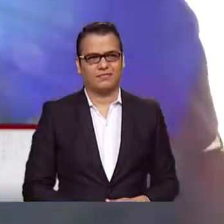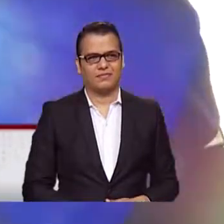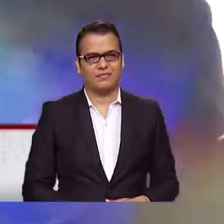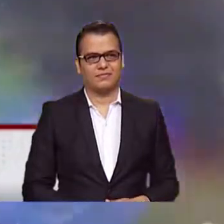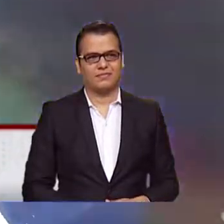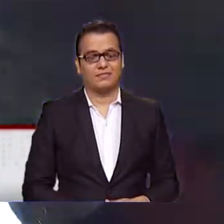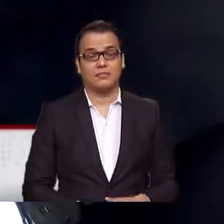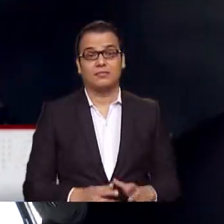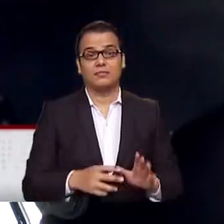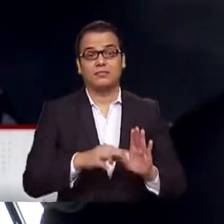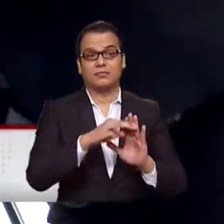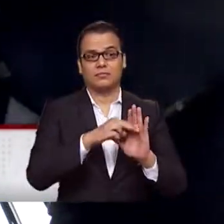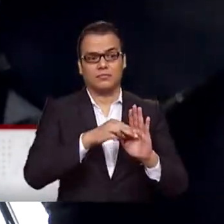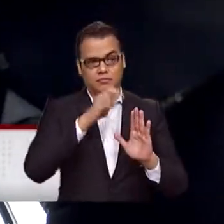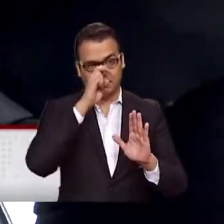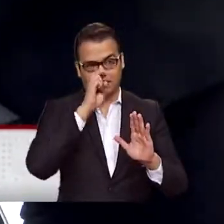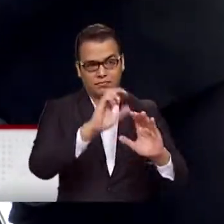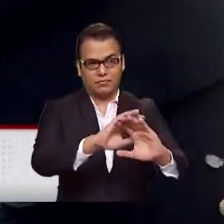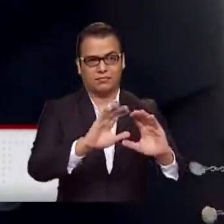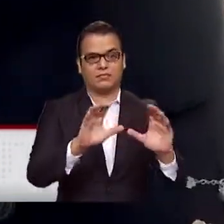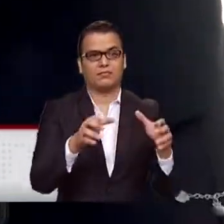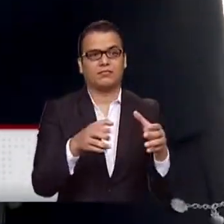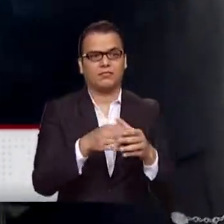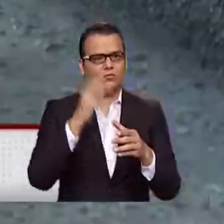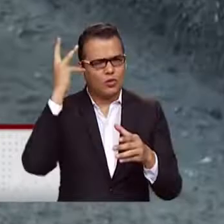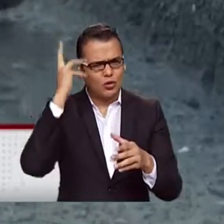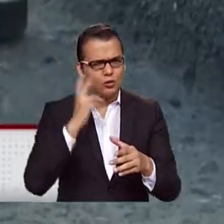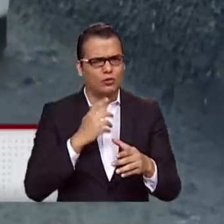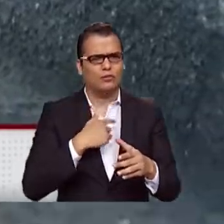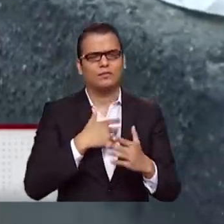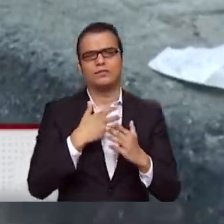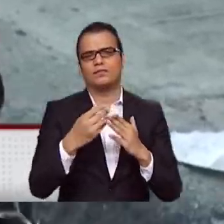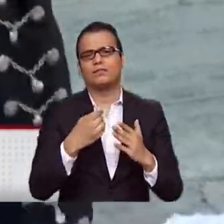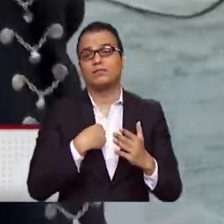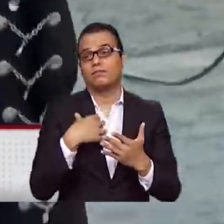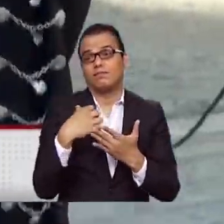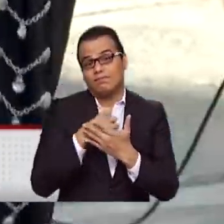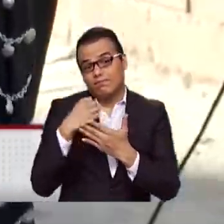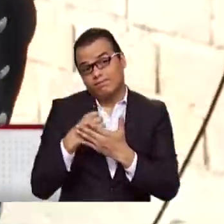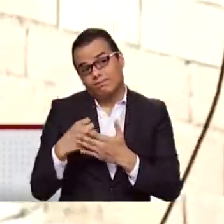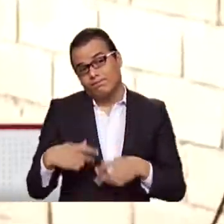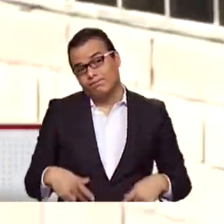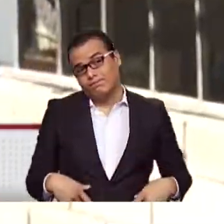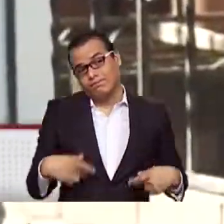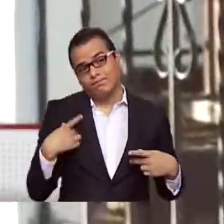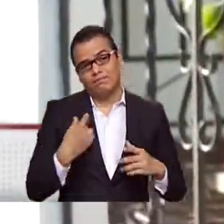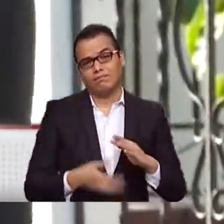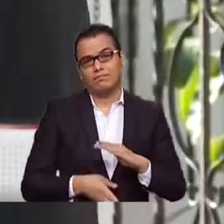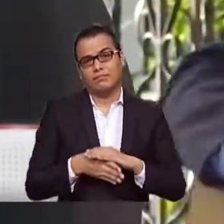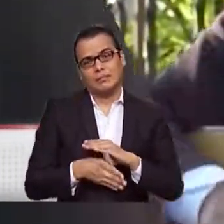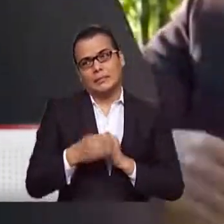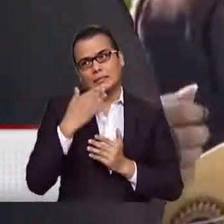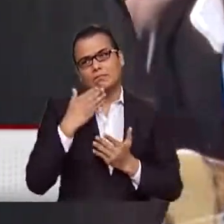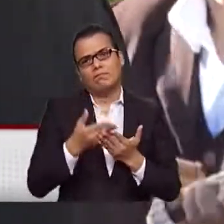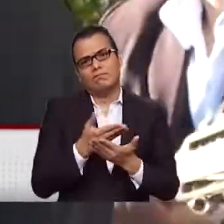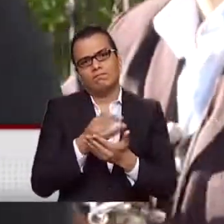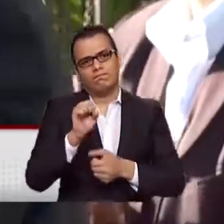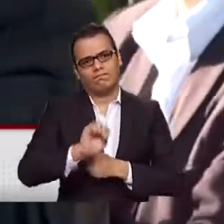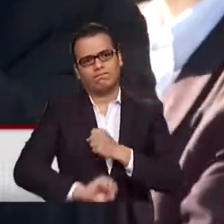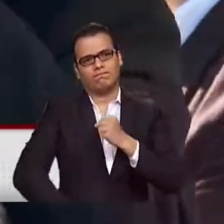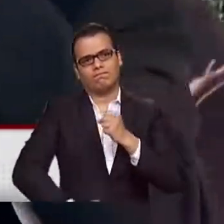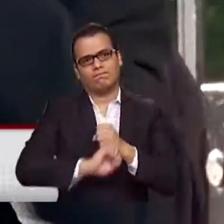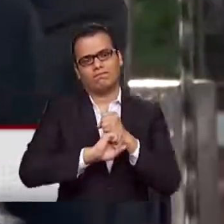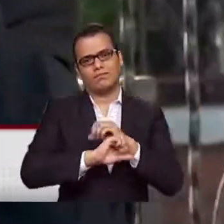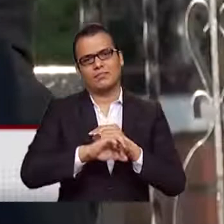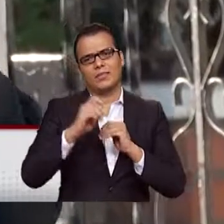Cumpliendo con las medidas de bioseguridad, este equipo sale a diario para poder de alguna forma continuar con sus vidas, agradecidos con la comunidad que los apoya